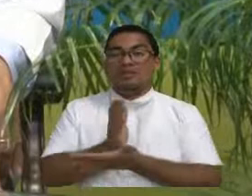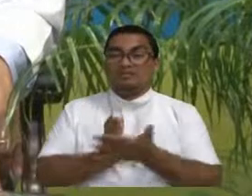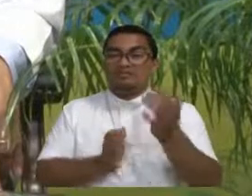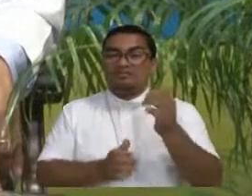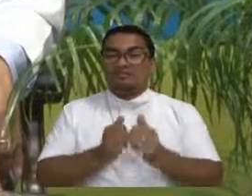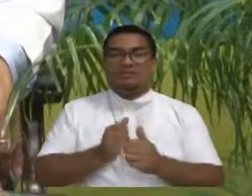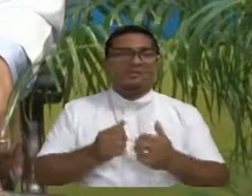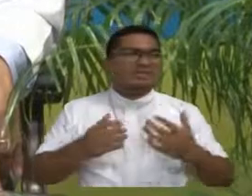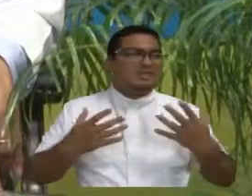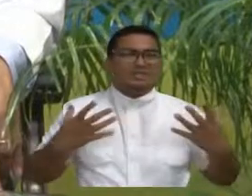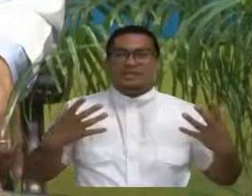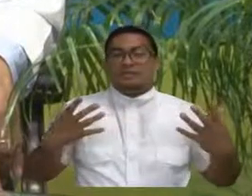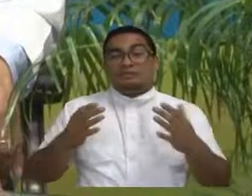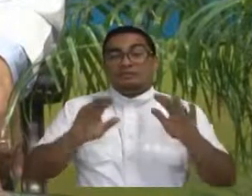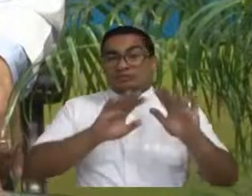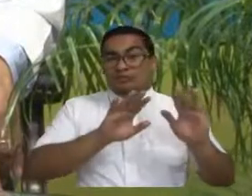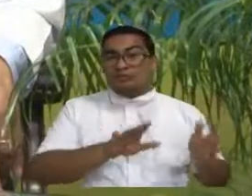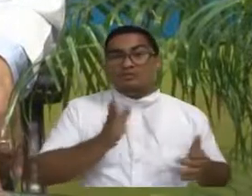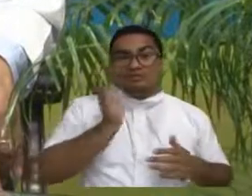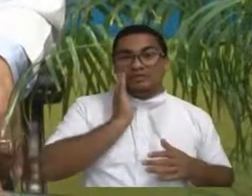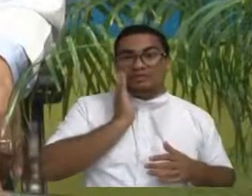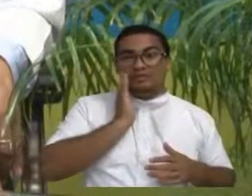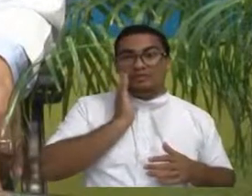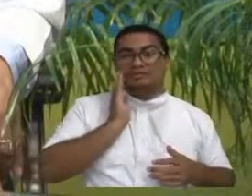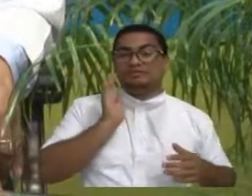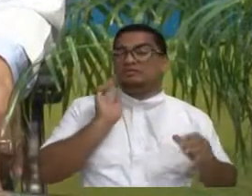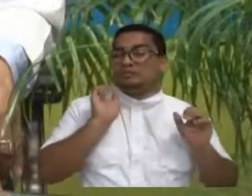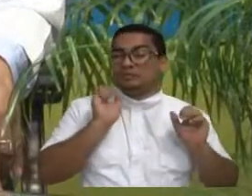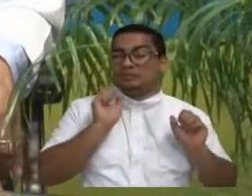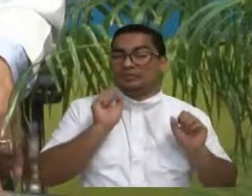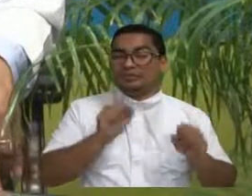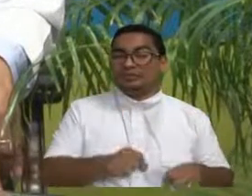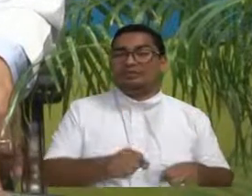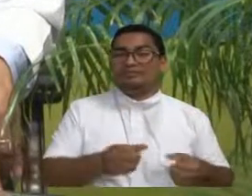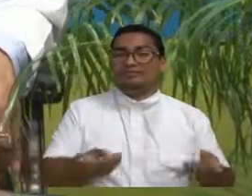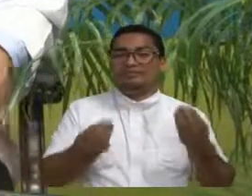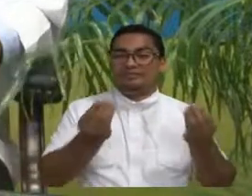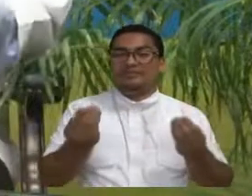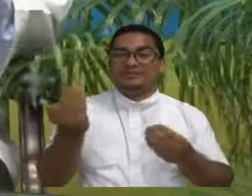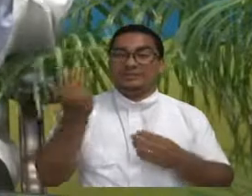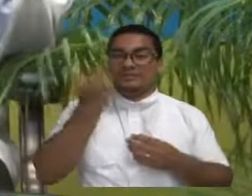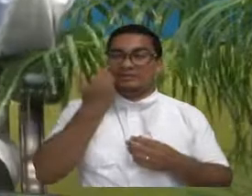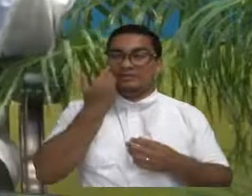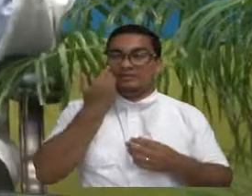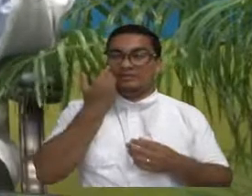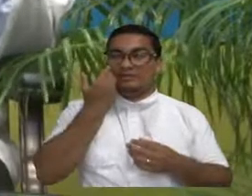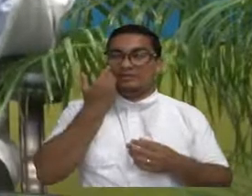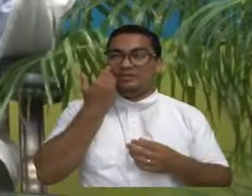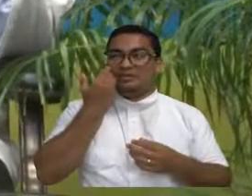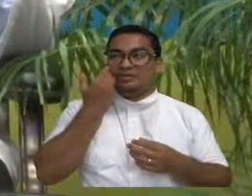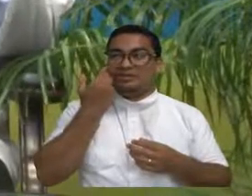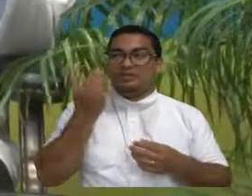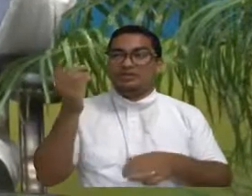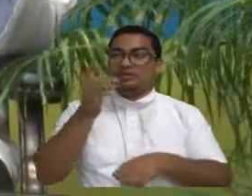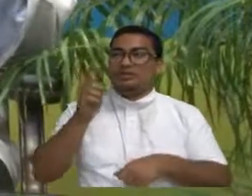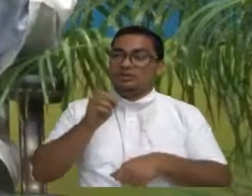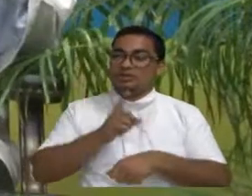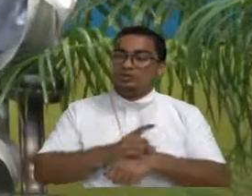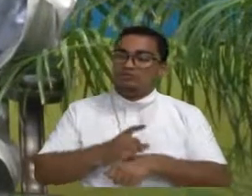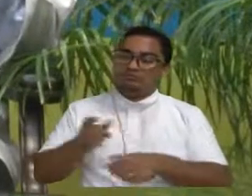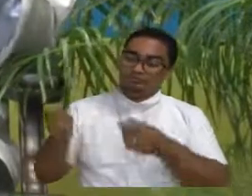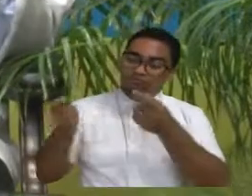estrés hacia la madre, ¿verdad? Pueden haber muchas enfermedades. En el control prenatal que realizan en la unidad de